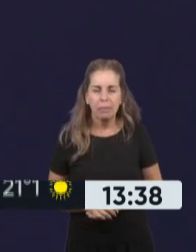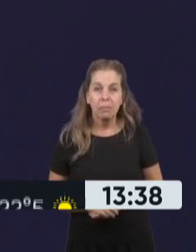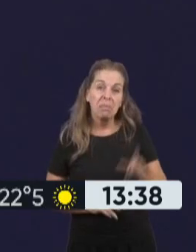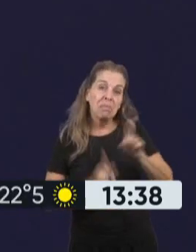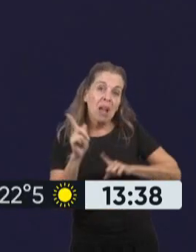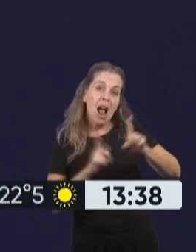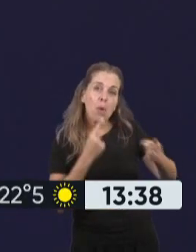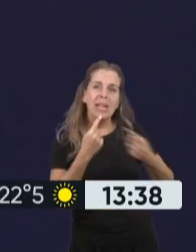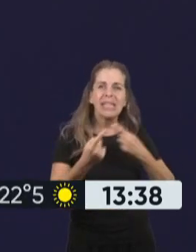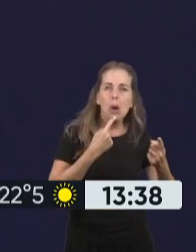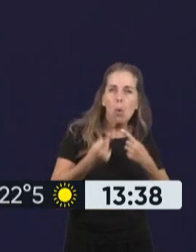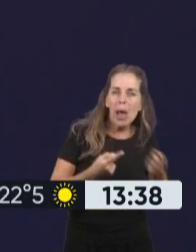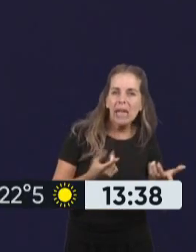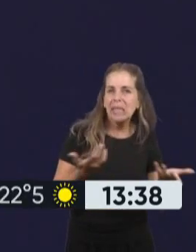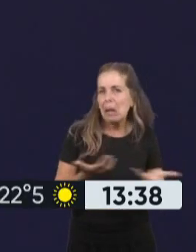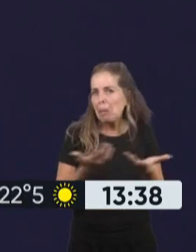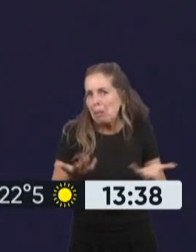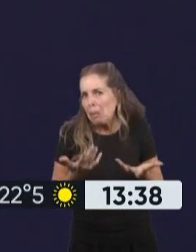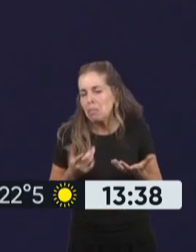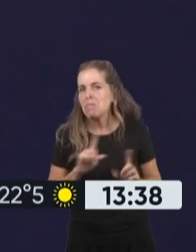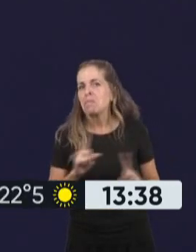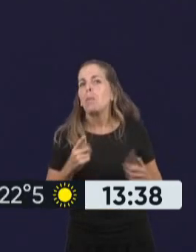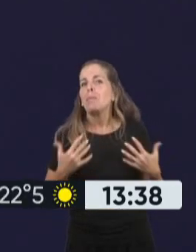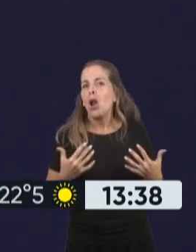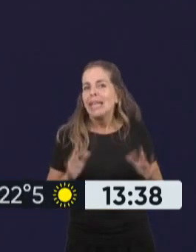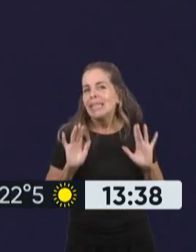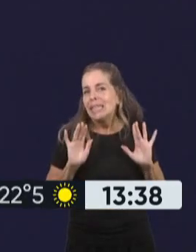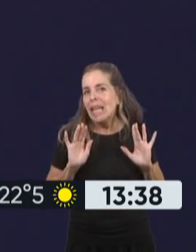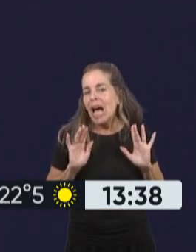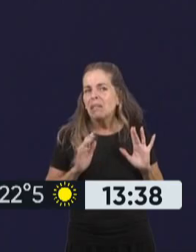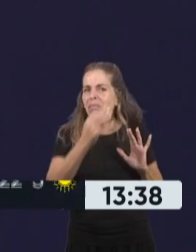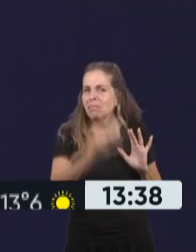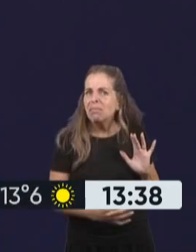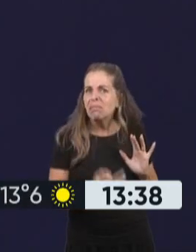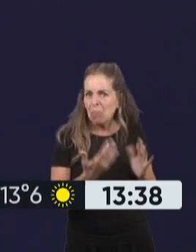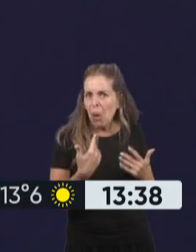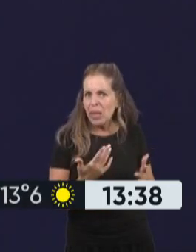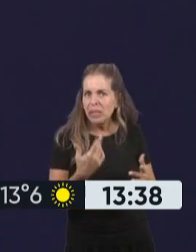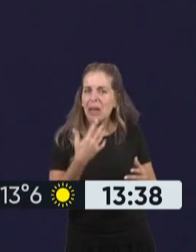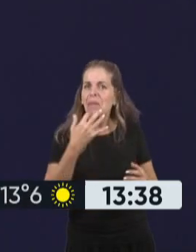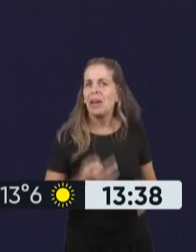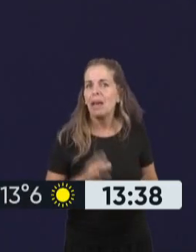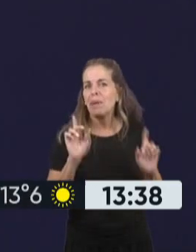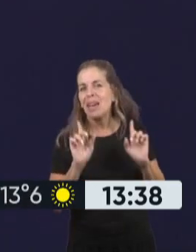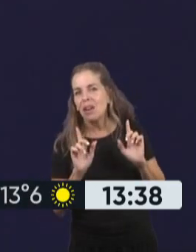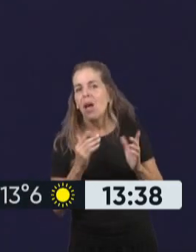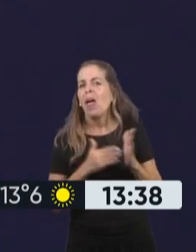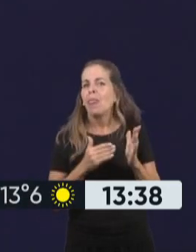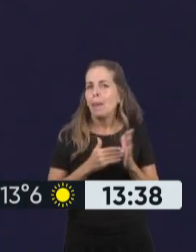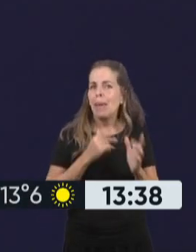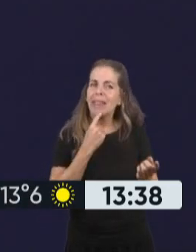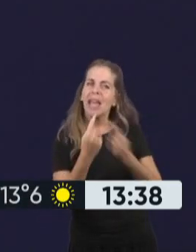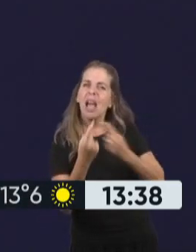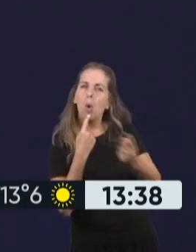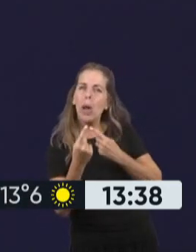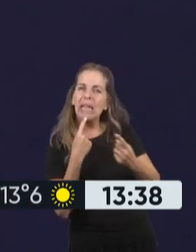algunas encuestas, no hablo por esta que seguramente tenga validez y sustento, pero con las encuestas, viste, hay que tener un poco de